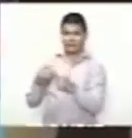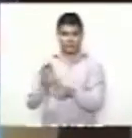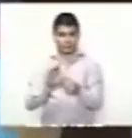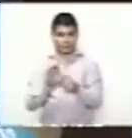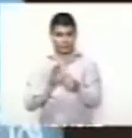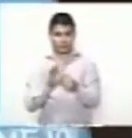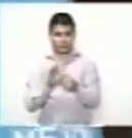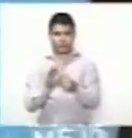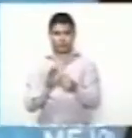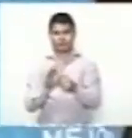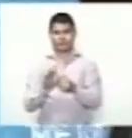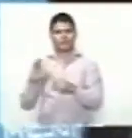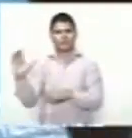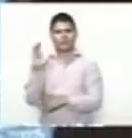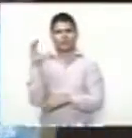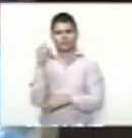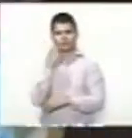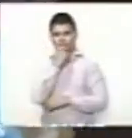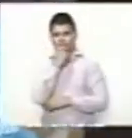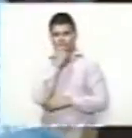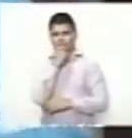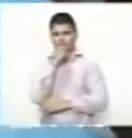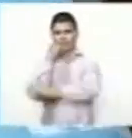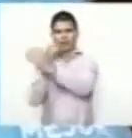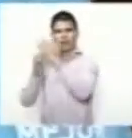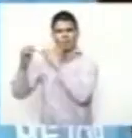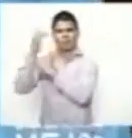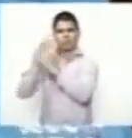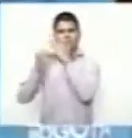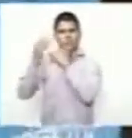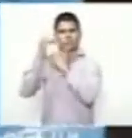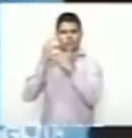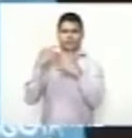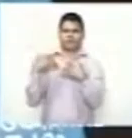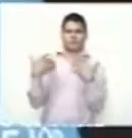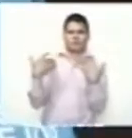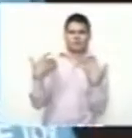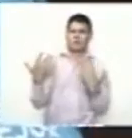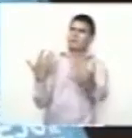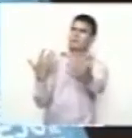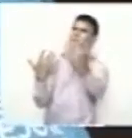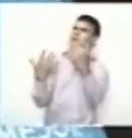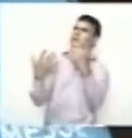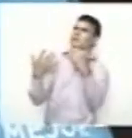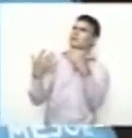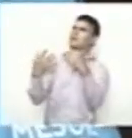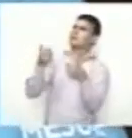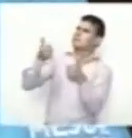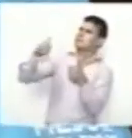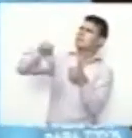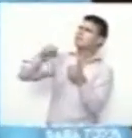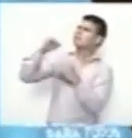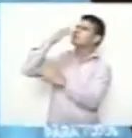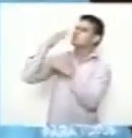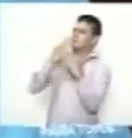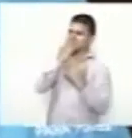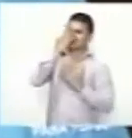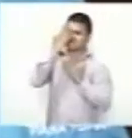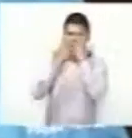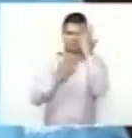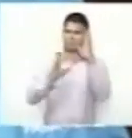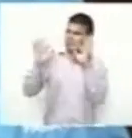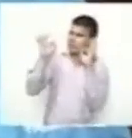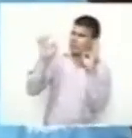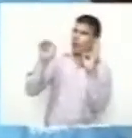Colombia que tiene una forma de predecir cómo va a estar en las próximas 24 horas la calidad del aire de las localidades del Distrito Capital. Así que es